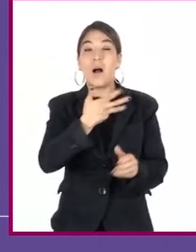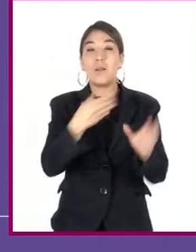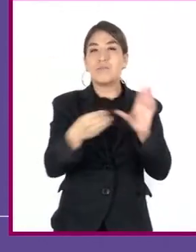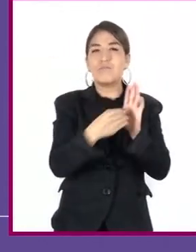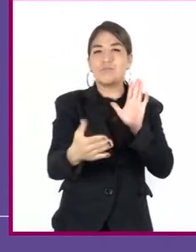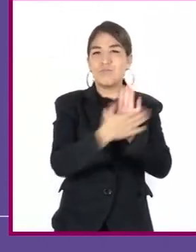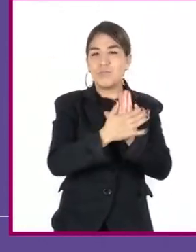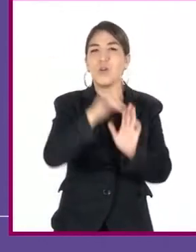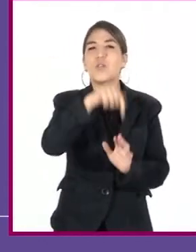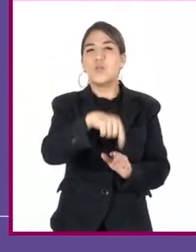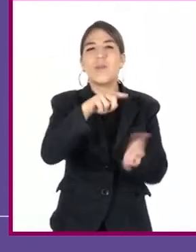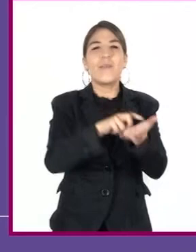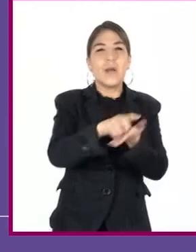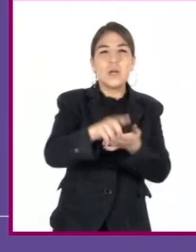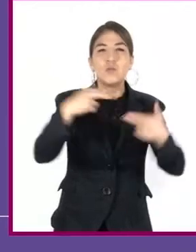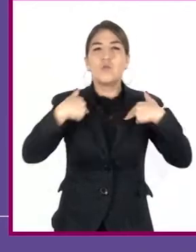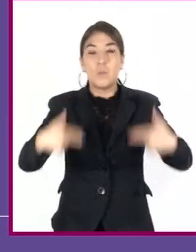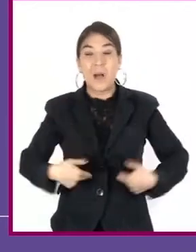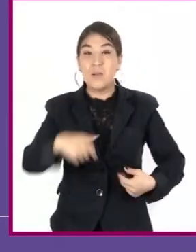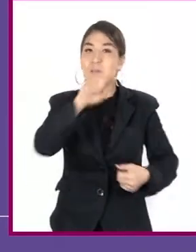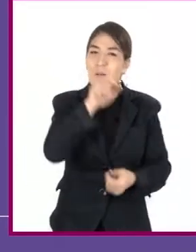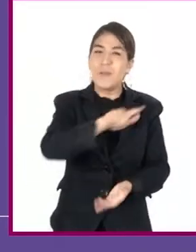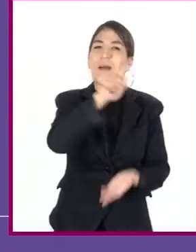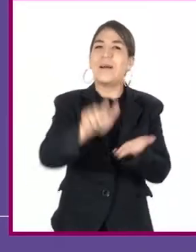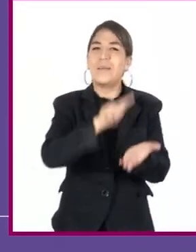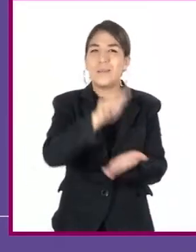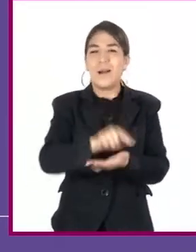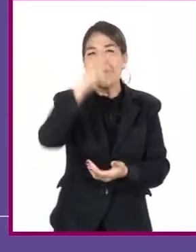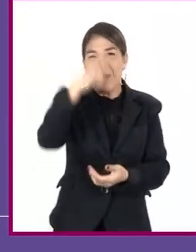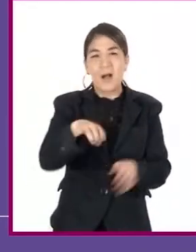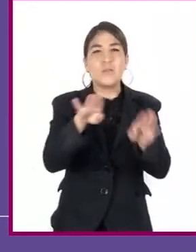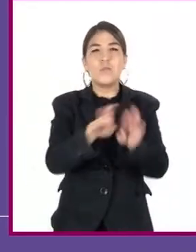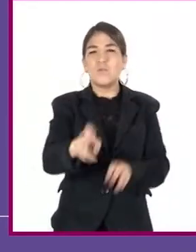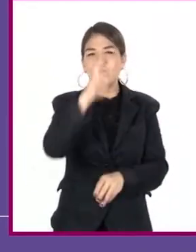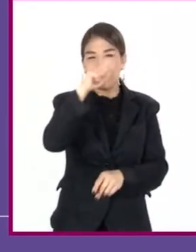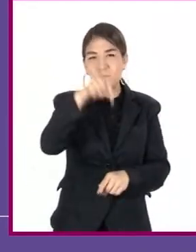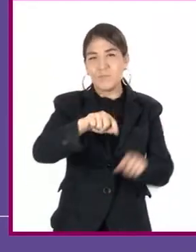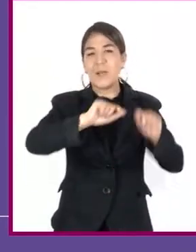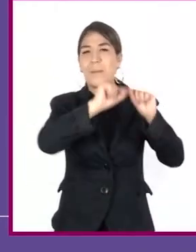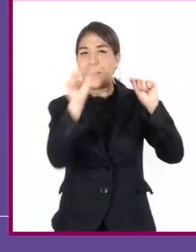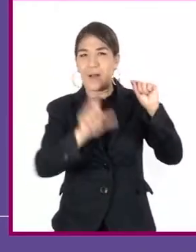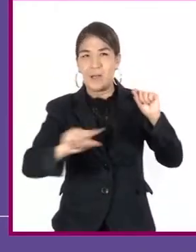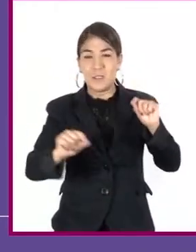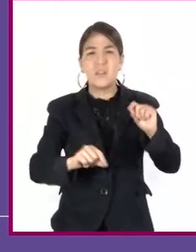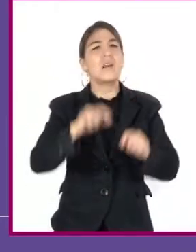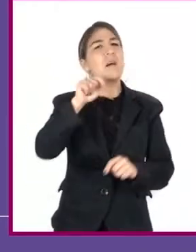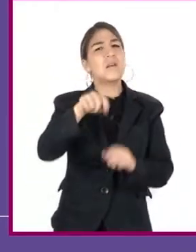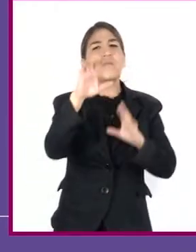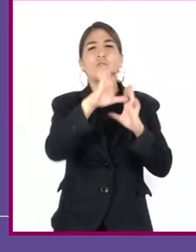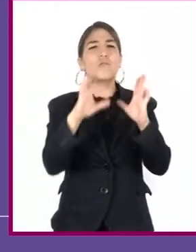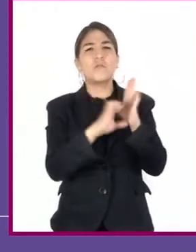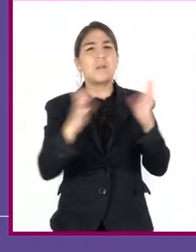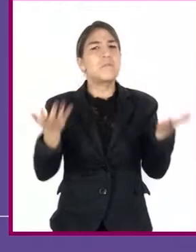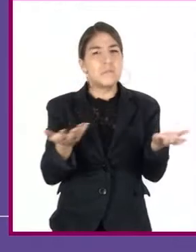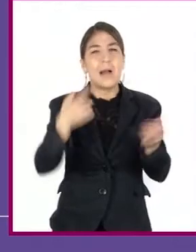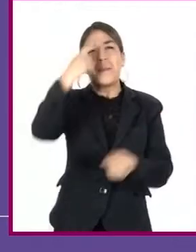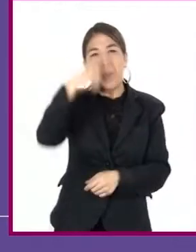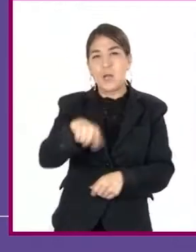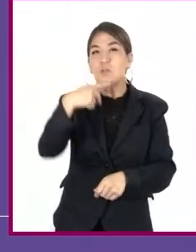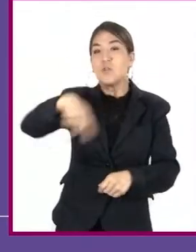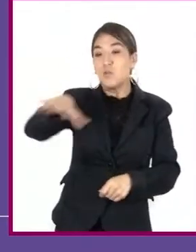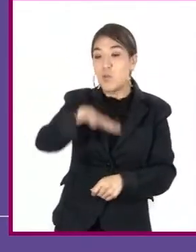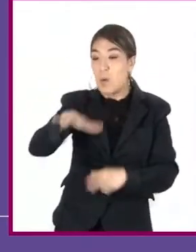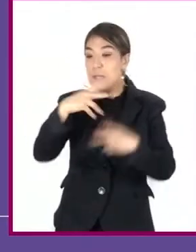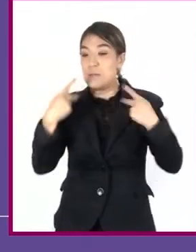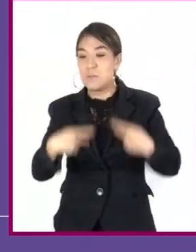derechos humanos y todas las leyes que rigen a nuestro país. La Constitución vigila y hace valer los derechos de